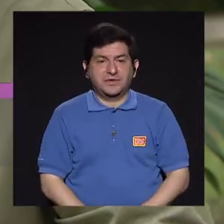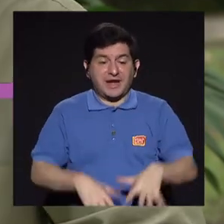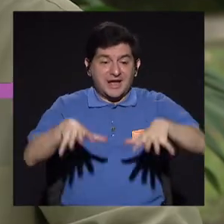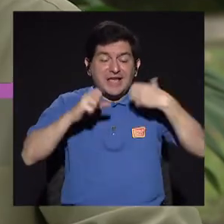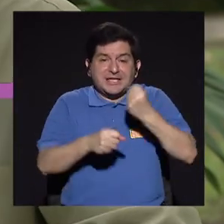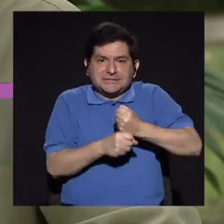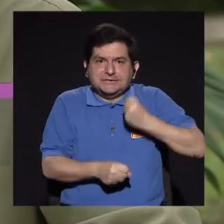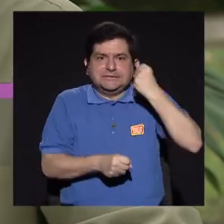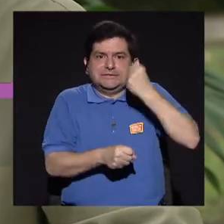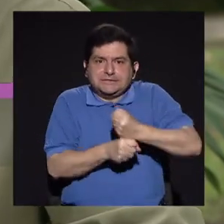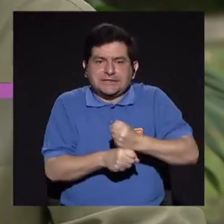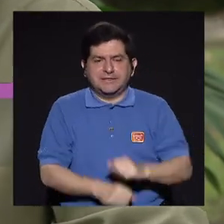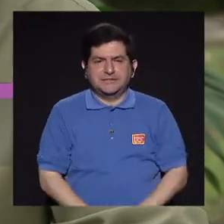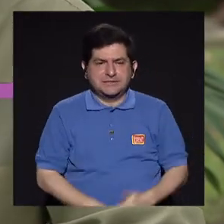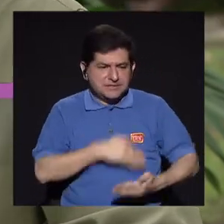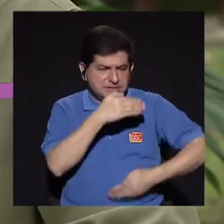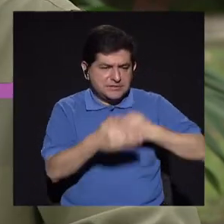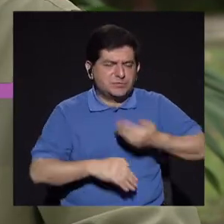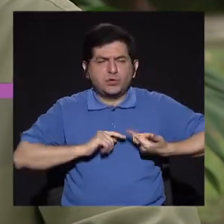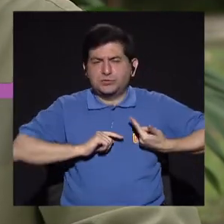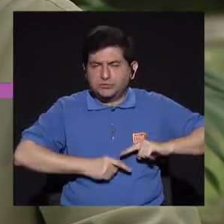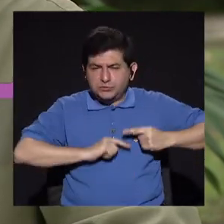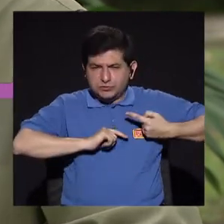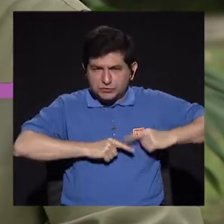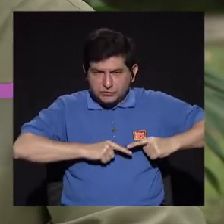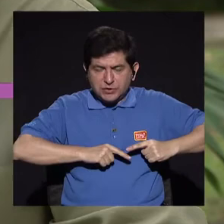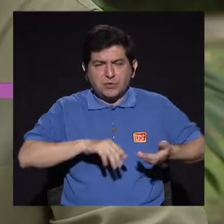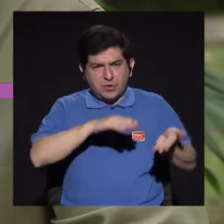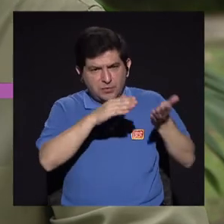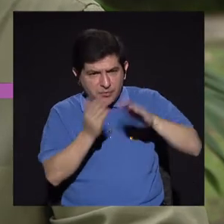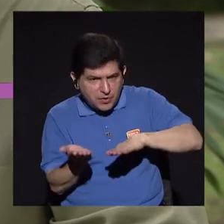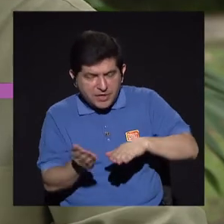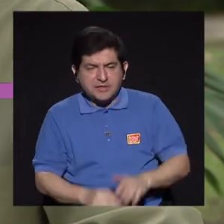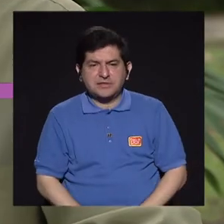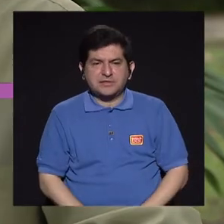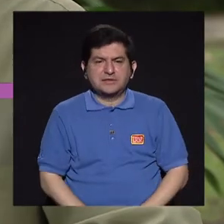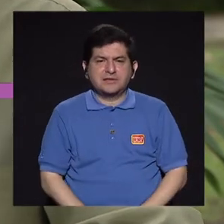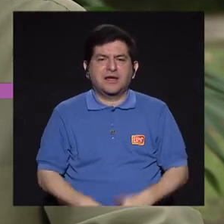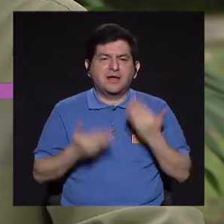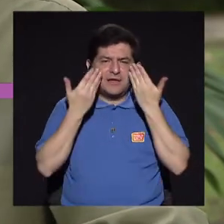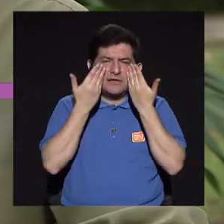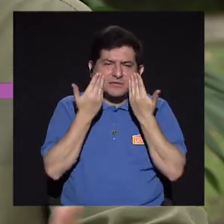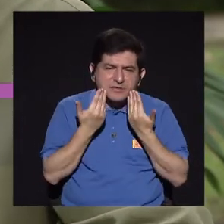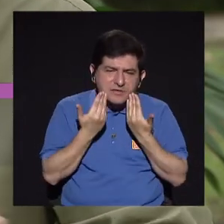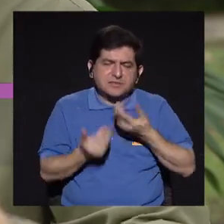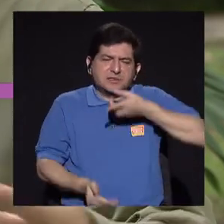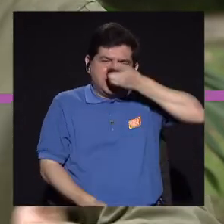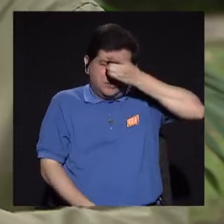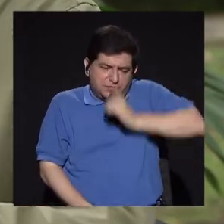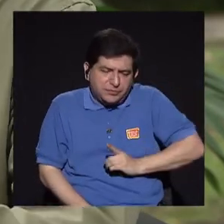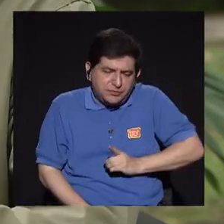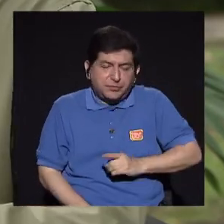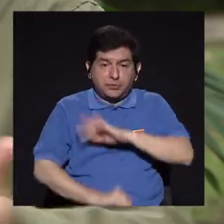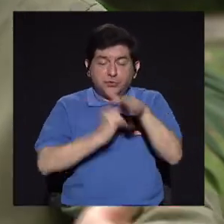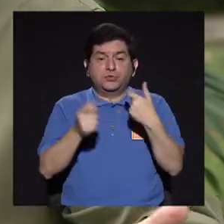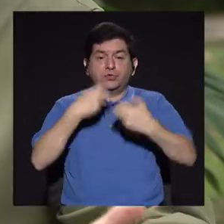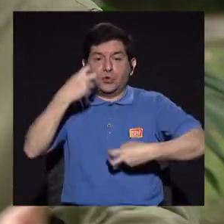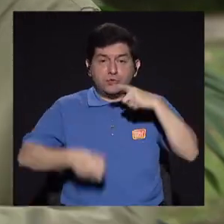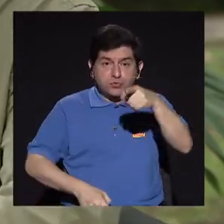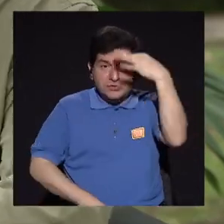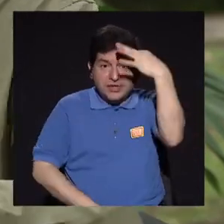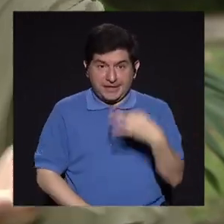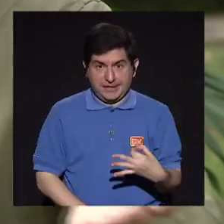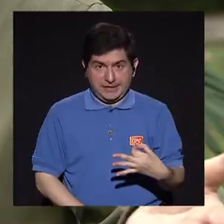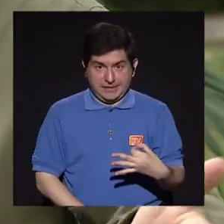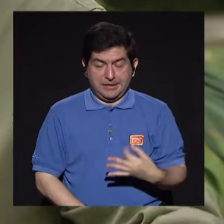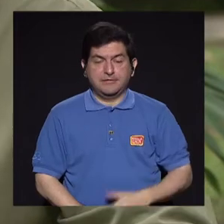Estrés laboral, procesos de duelo, tristeza y depresión. O sea, cualquier problema que usted se pueda